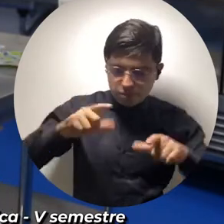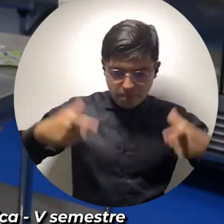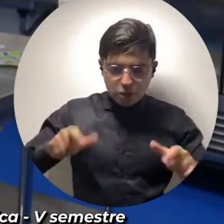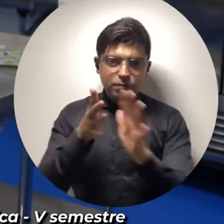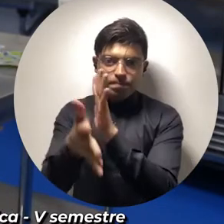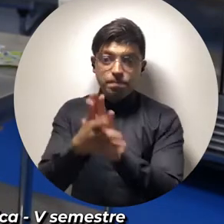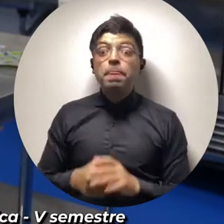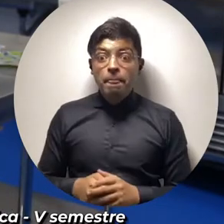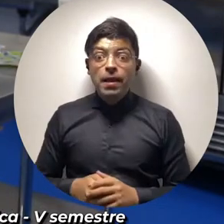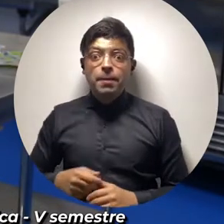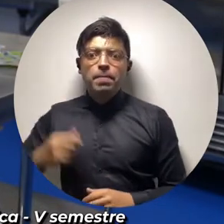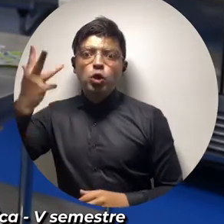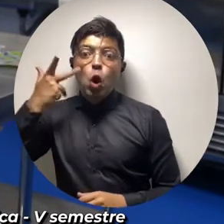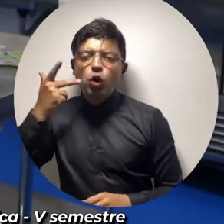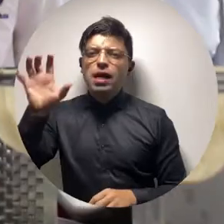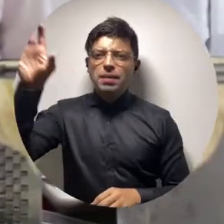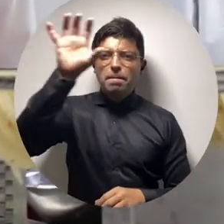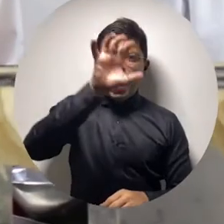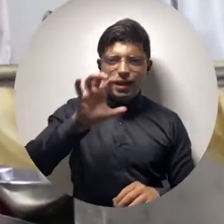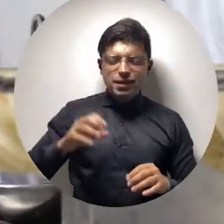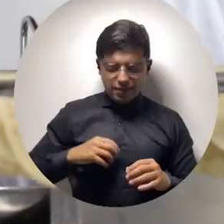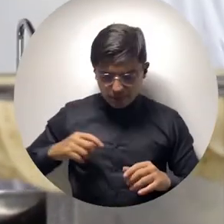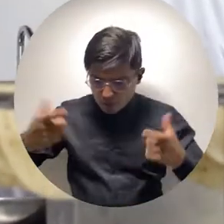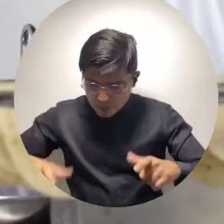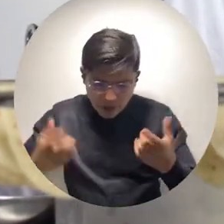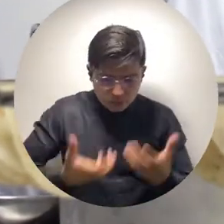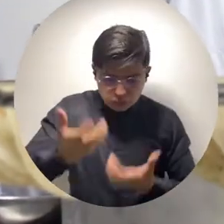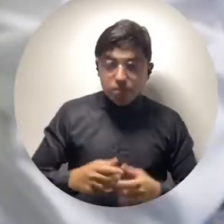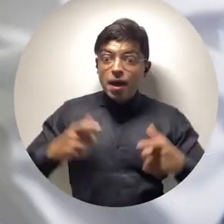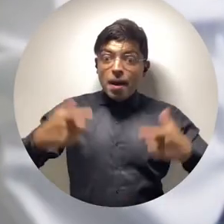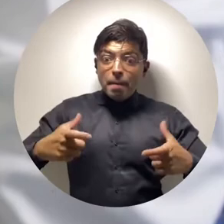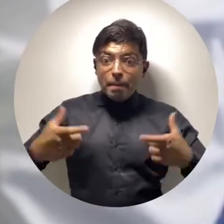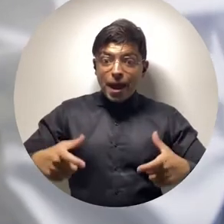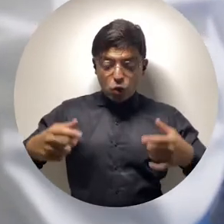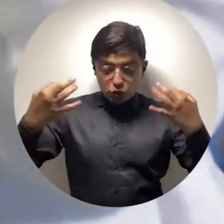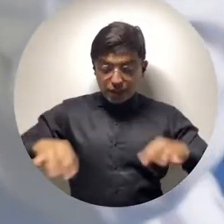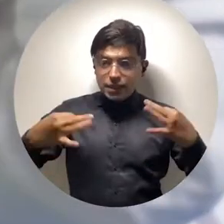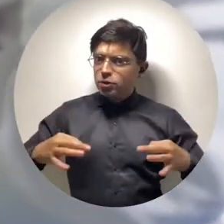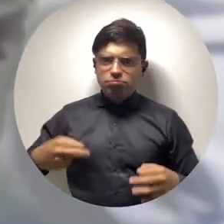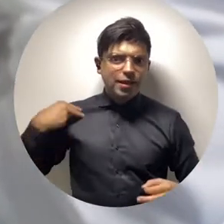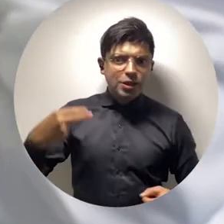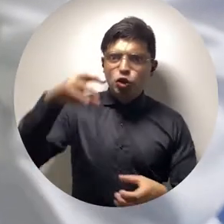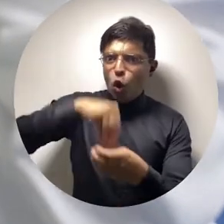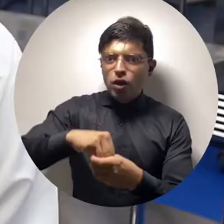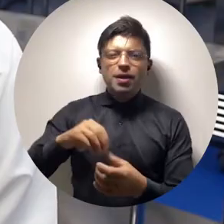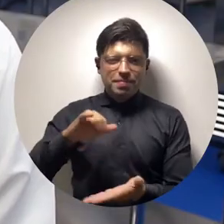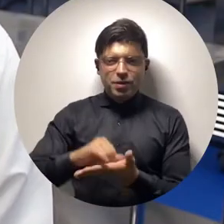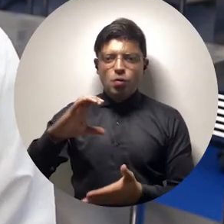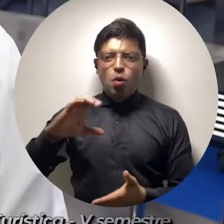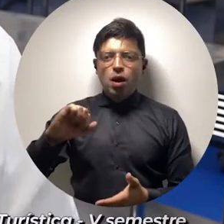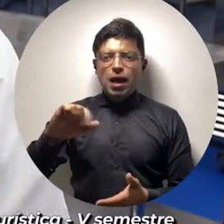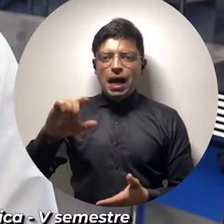trabajando cocinas de diferentes países y cada plato por muy sencillo que parezca tiene su historia tal como el taller